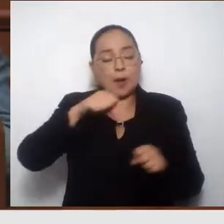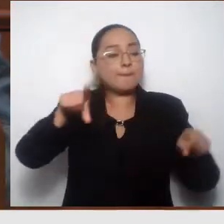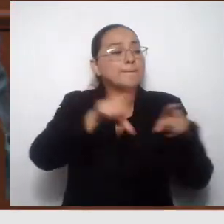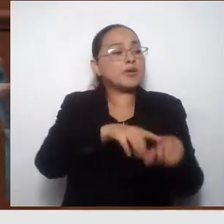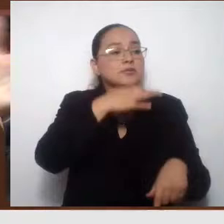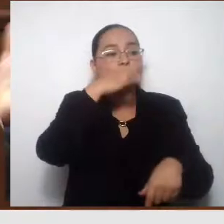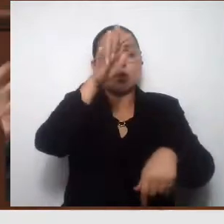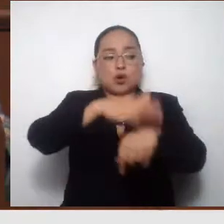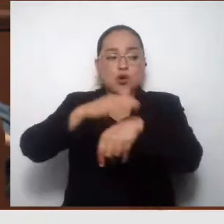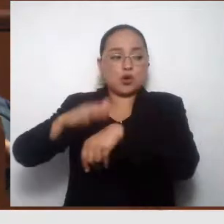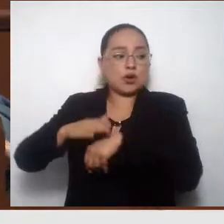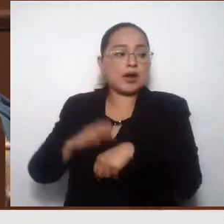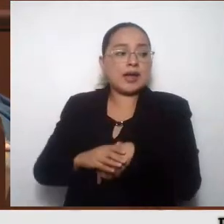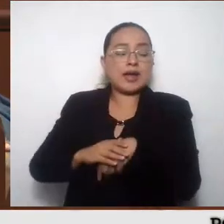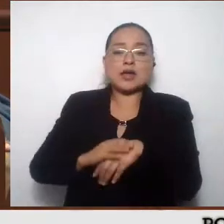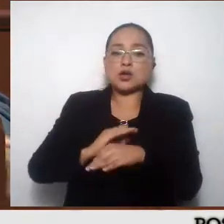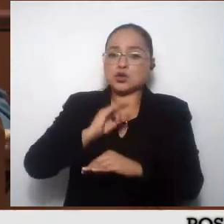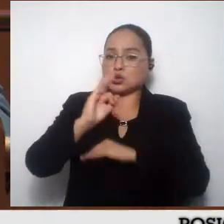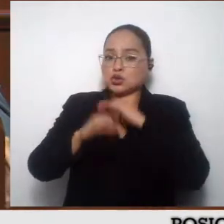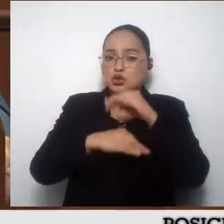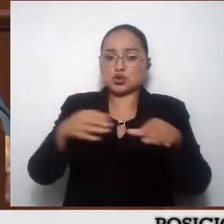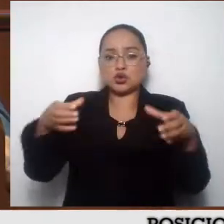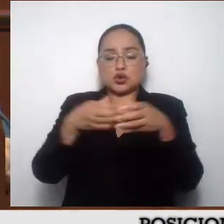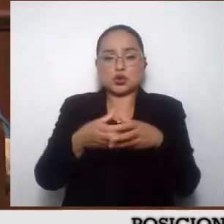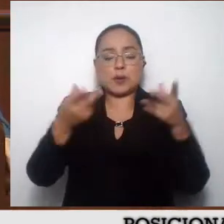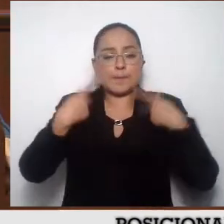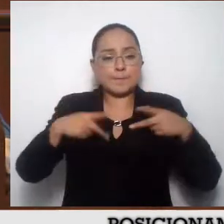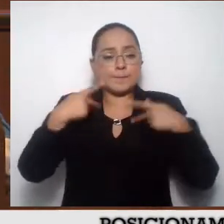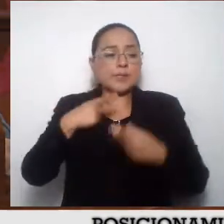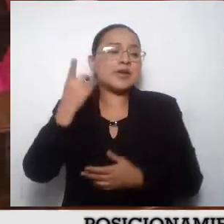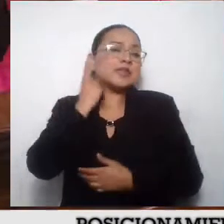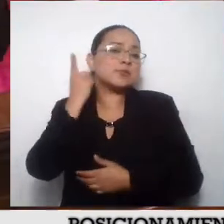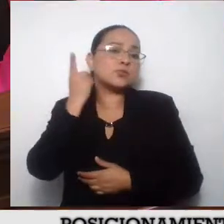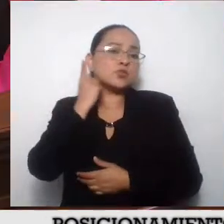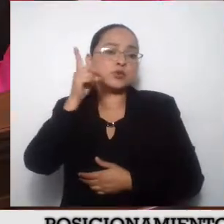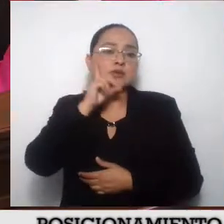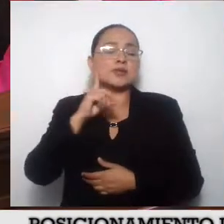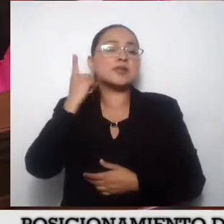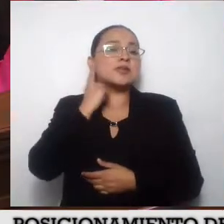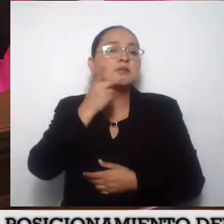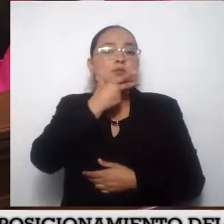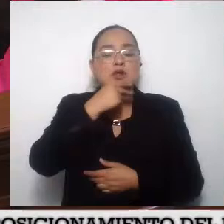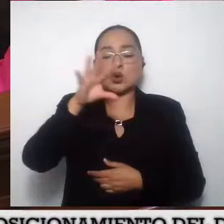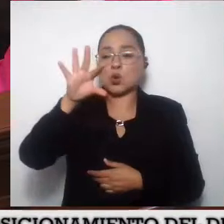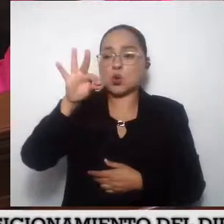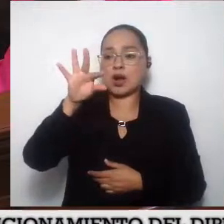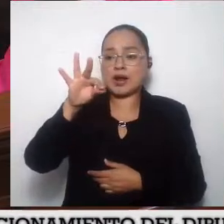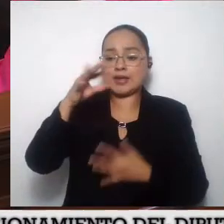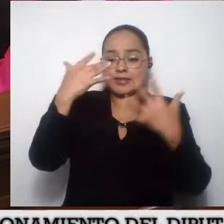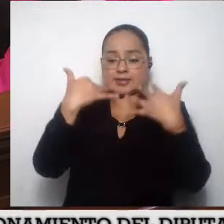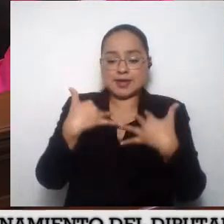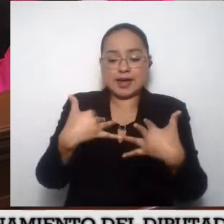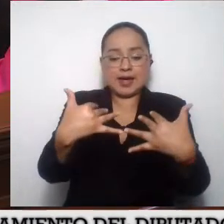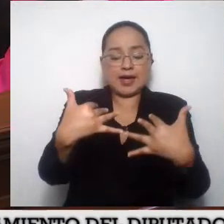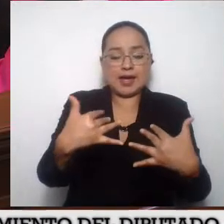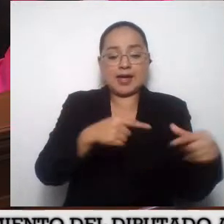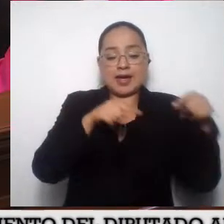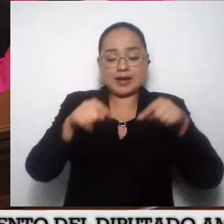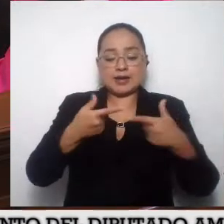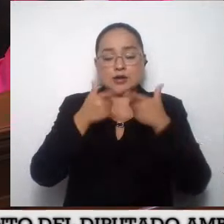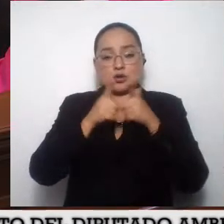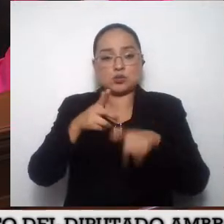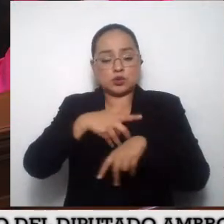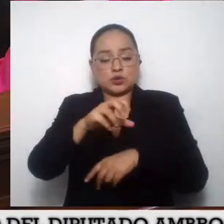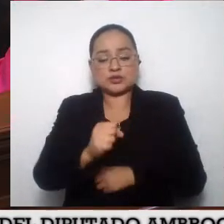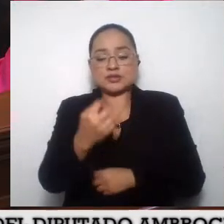a todos los legisladores, a todos los 40 diputadas y diputados de esta legislatura, para